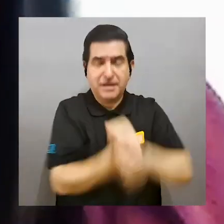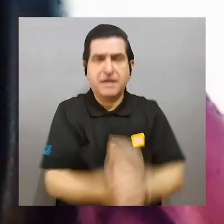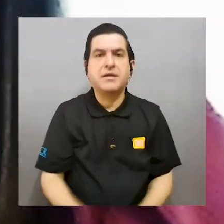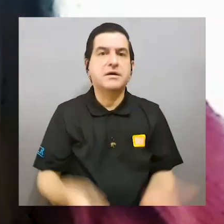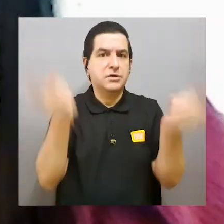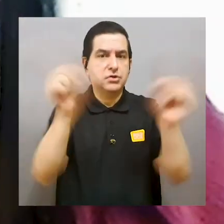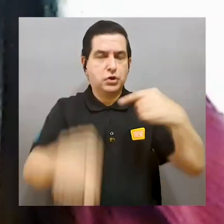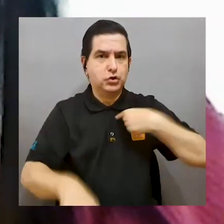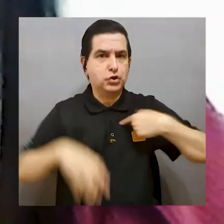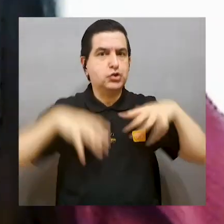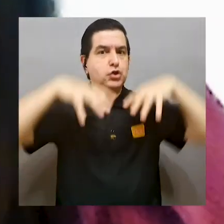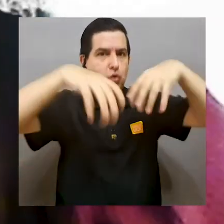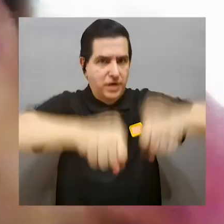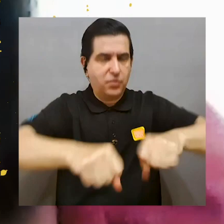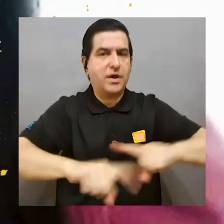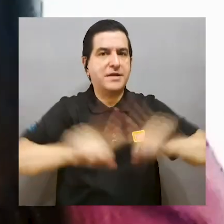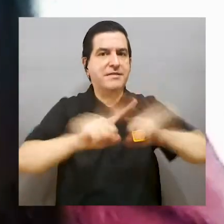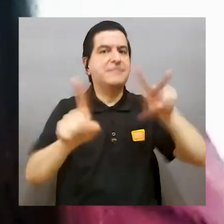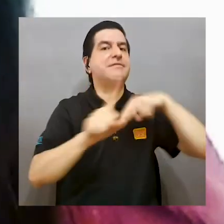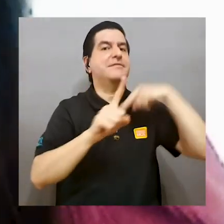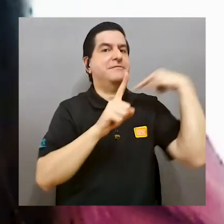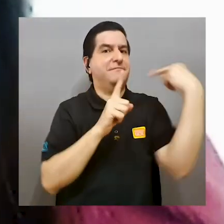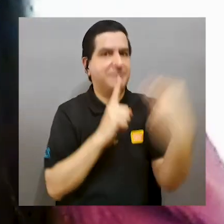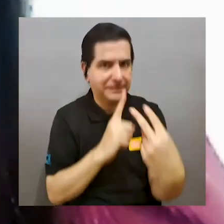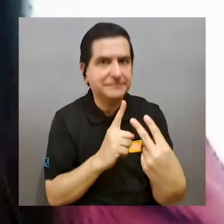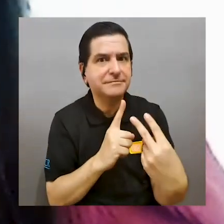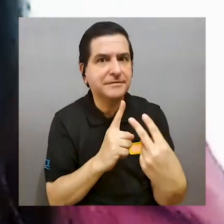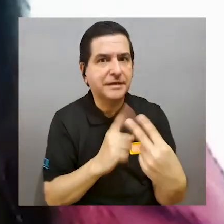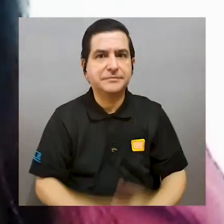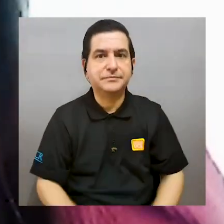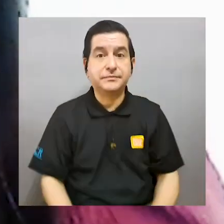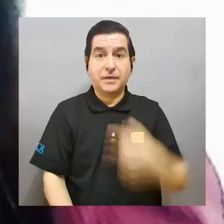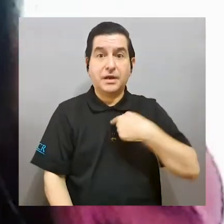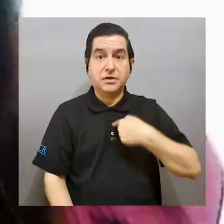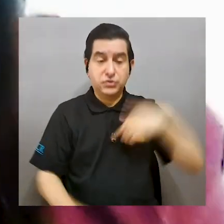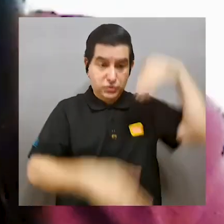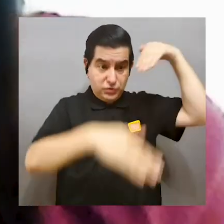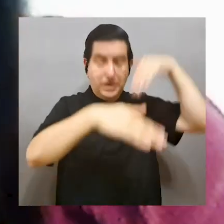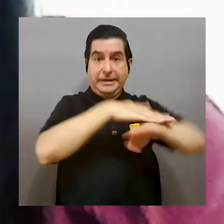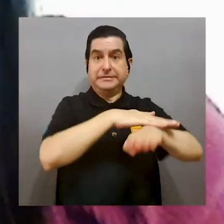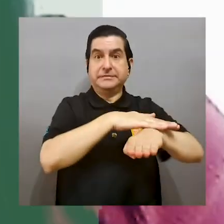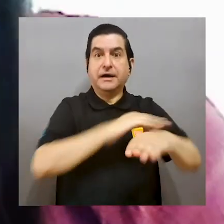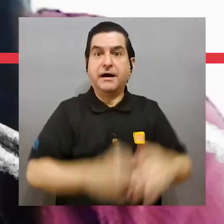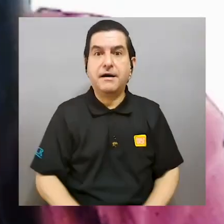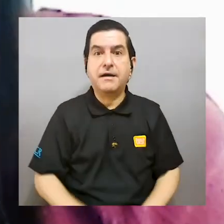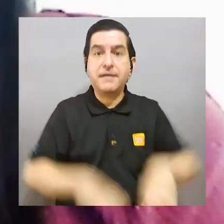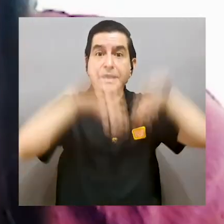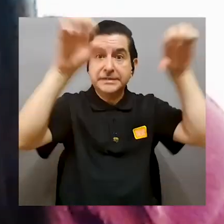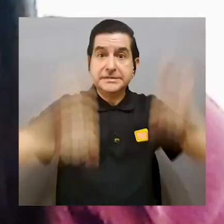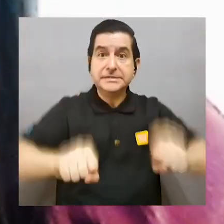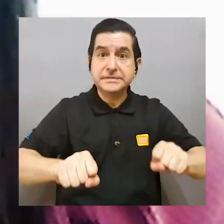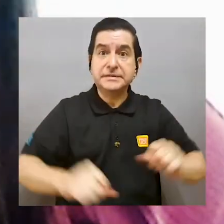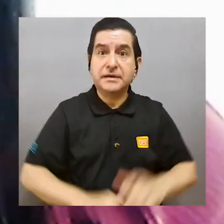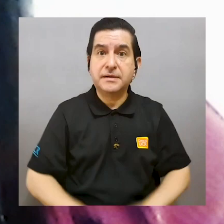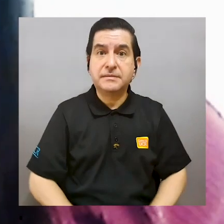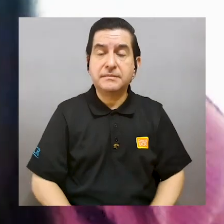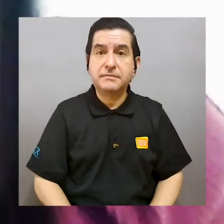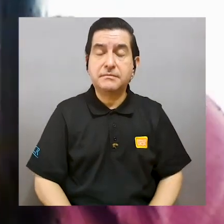que sucede es que cuando yo me gradué teníamos otro enfoque, ¿verdad? Entonces cuando yo ingreso al